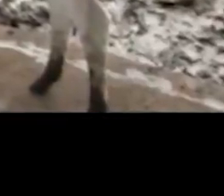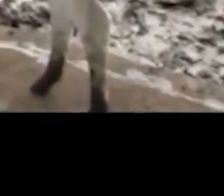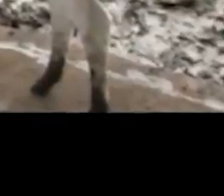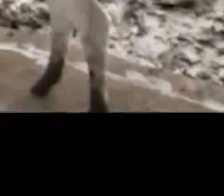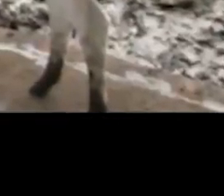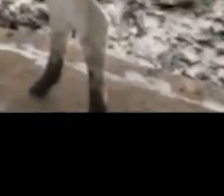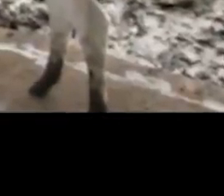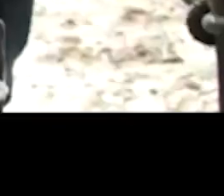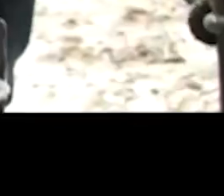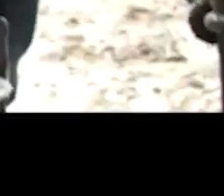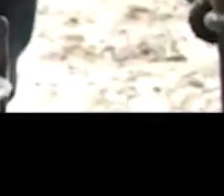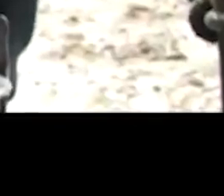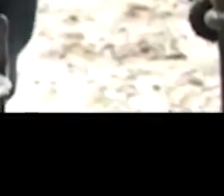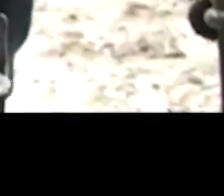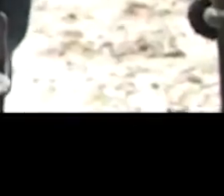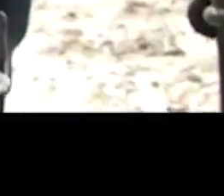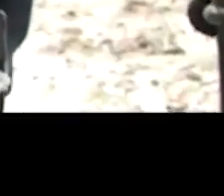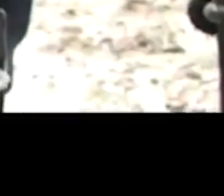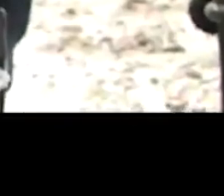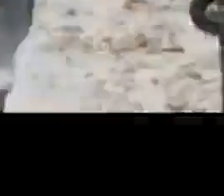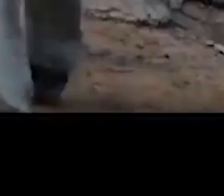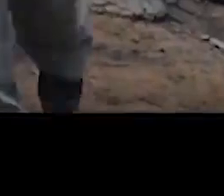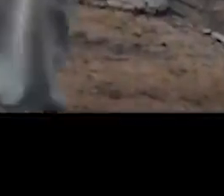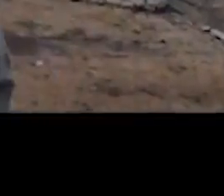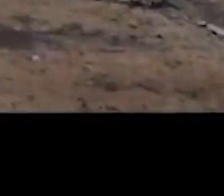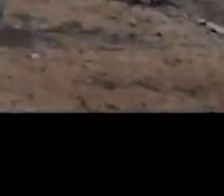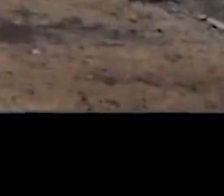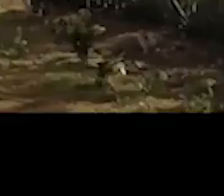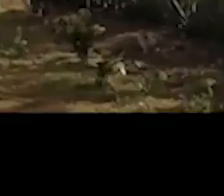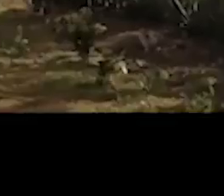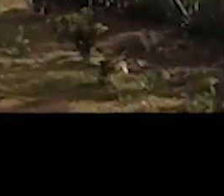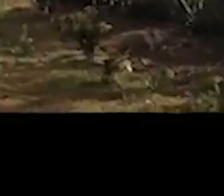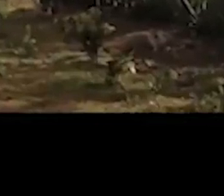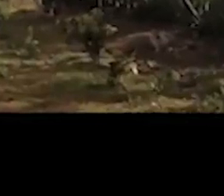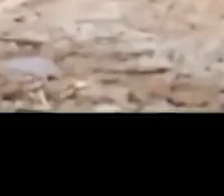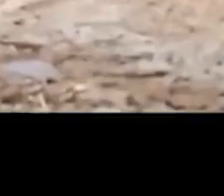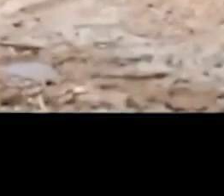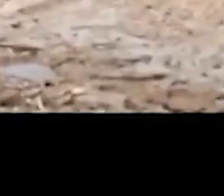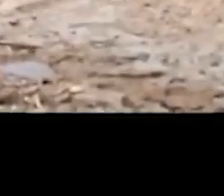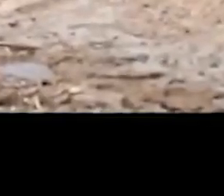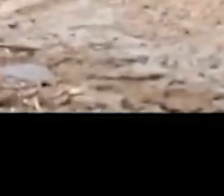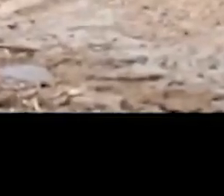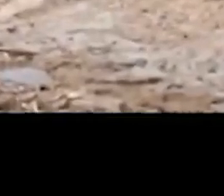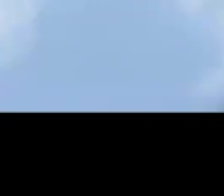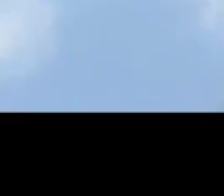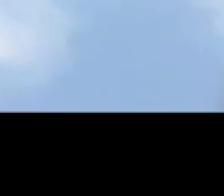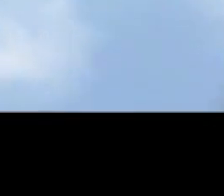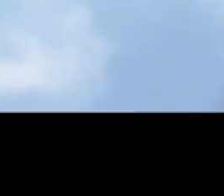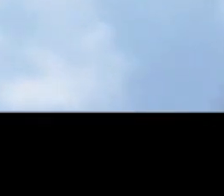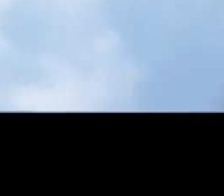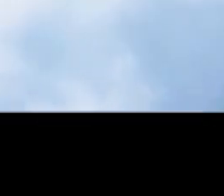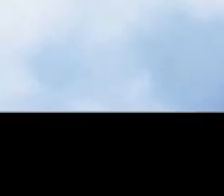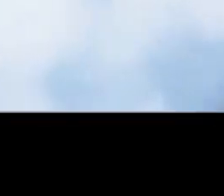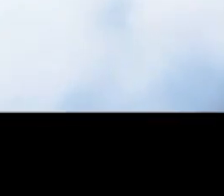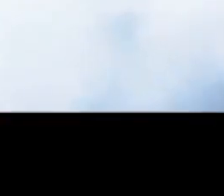llamaba la ordeña de la vaca lechera, cuando era mi existencia toda blanca y rosada, y tú,